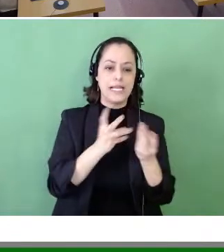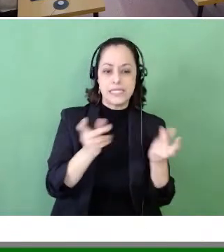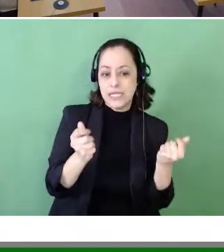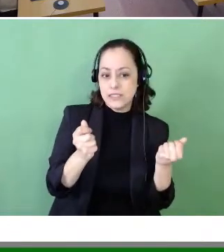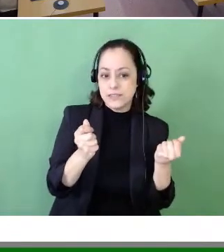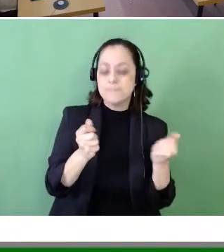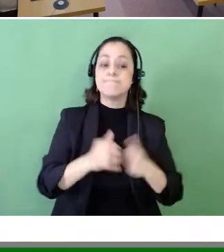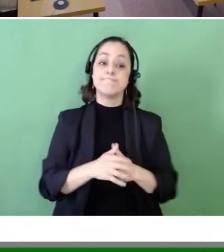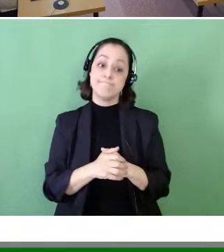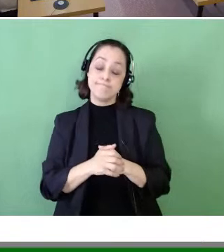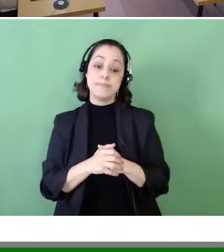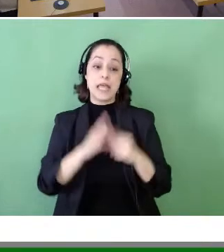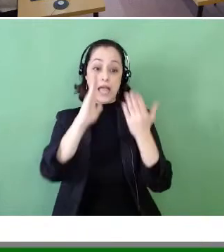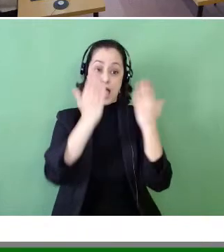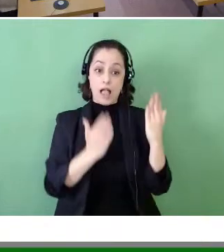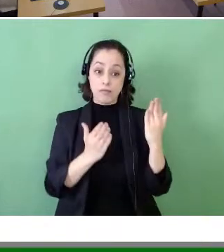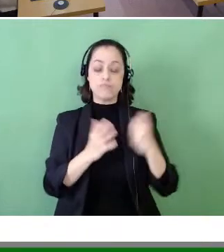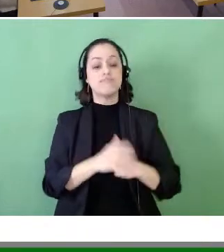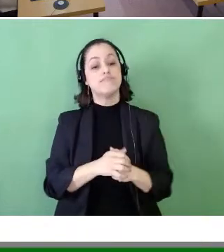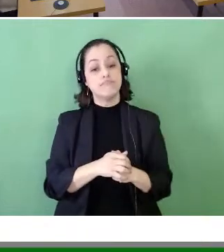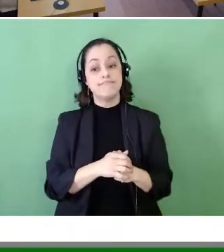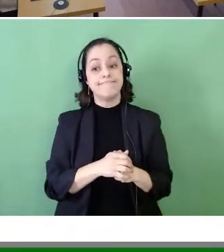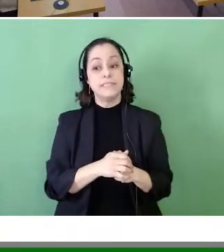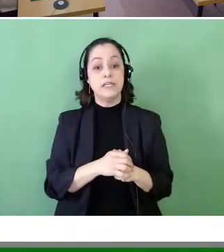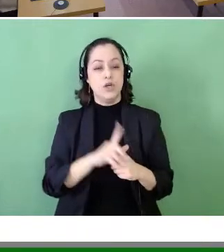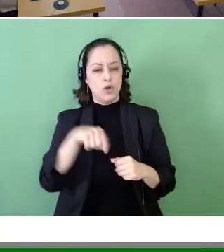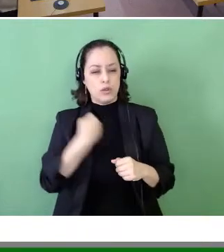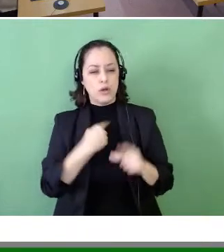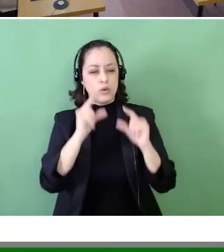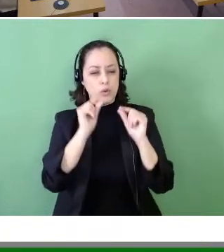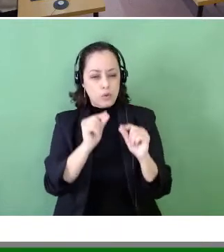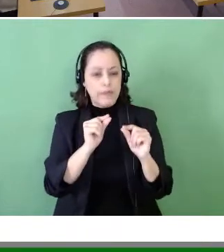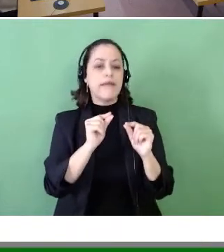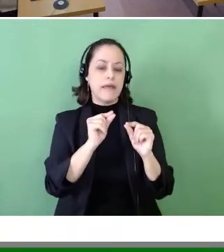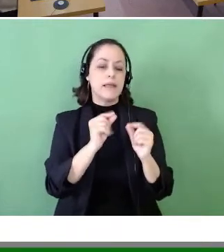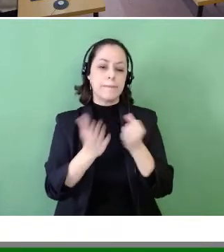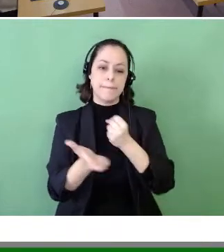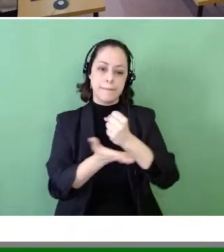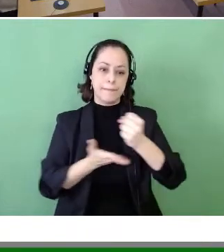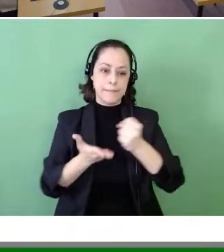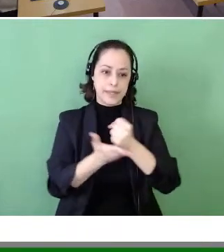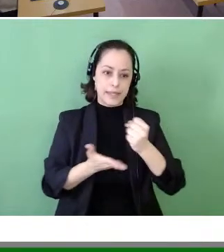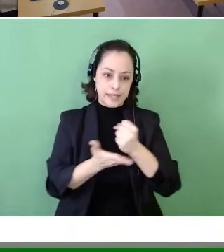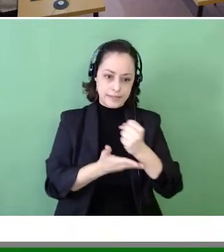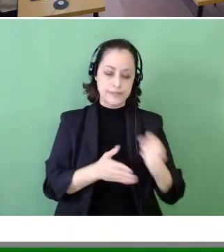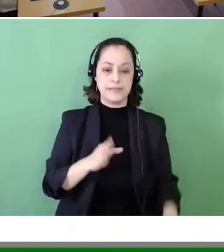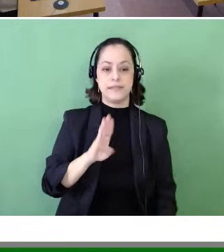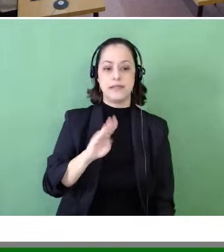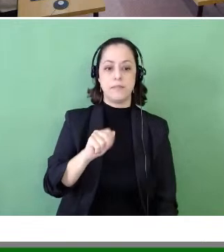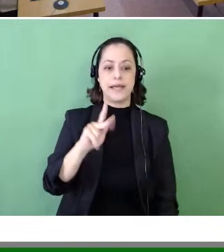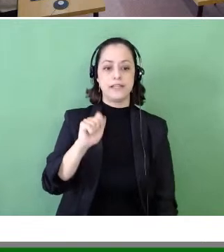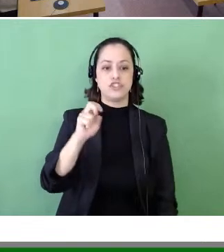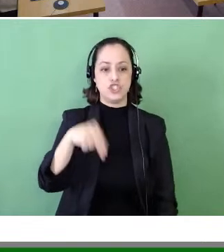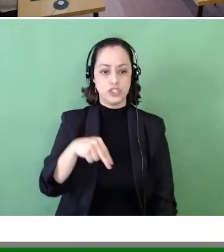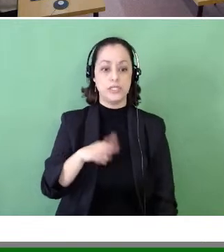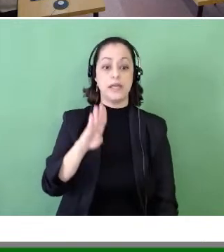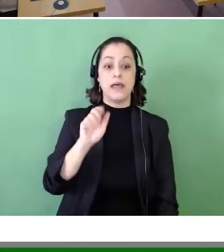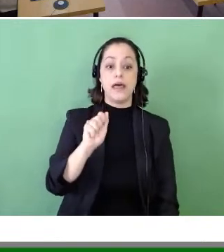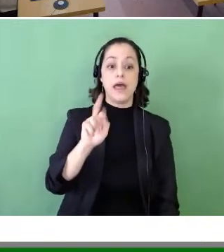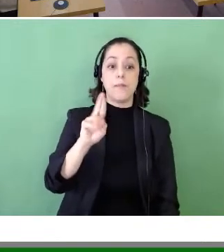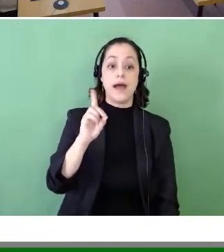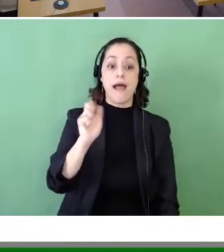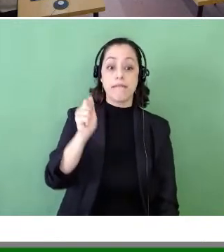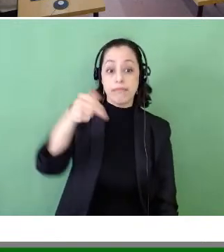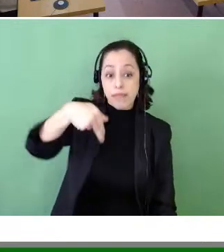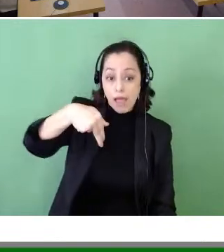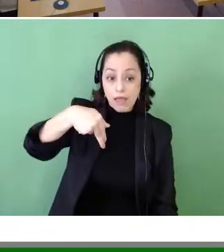el análisis cualitativo, que fuimos acerca de Bardin, que es una autora que establecemos allí